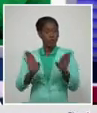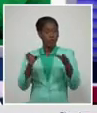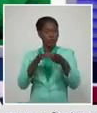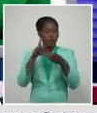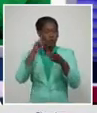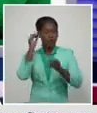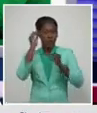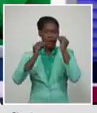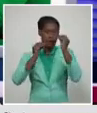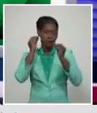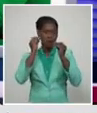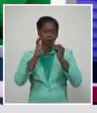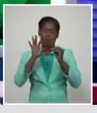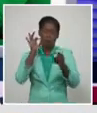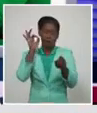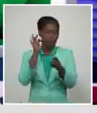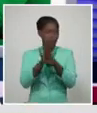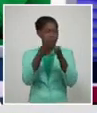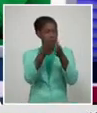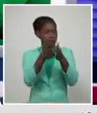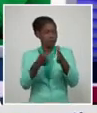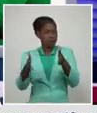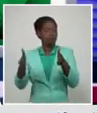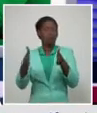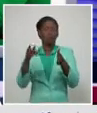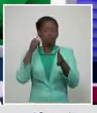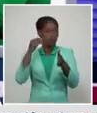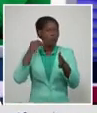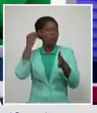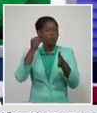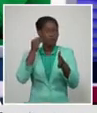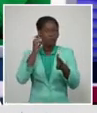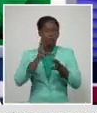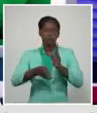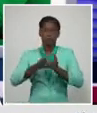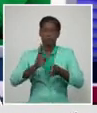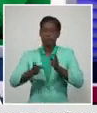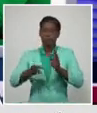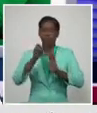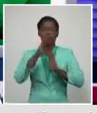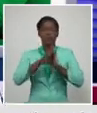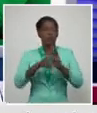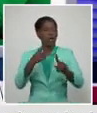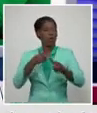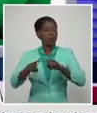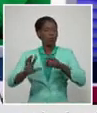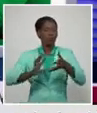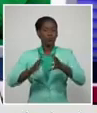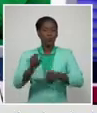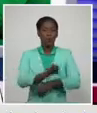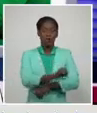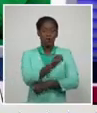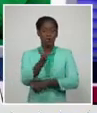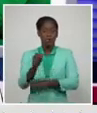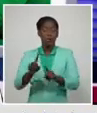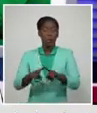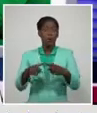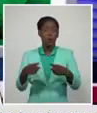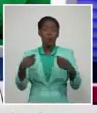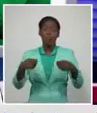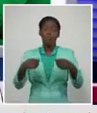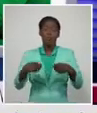aplicando ya a partir de ya, pues aplicando un grupo de medidas, además